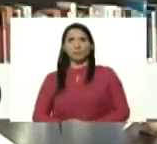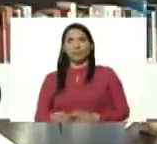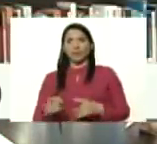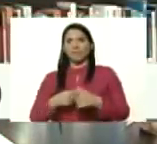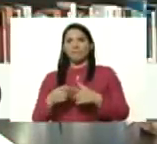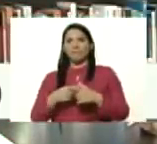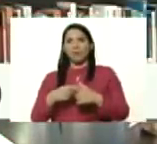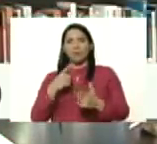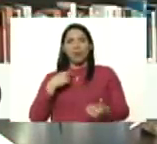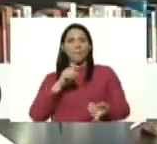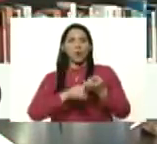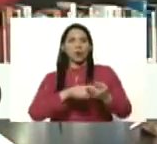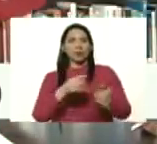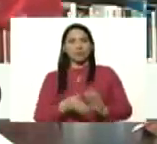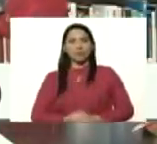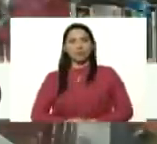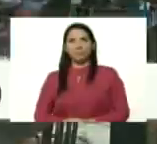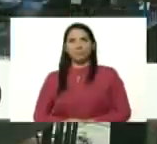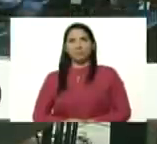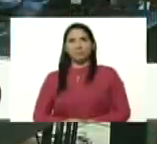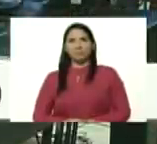Flores. Adelante, Martín.